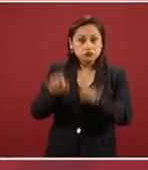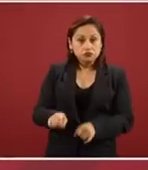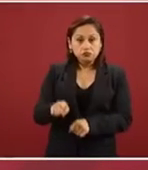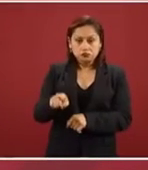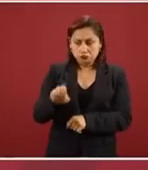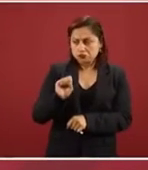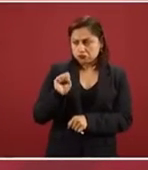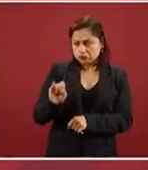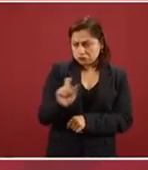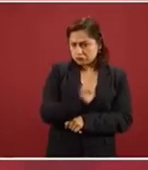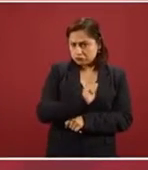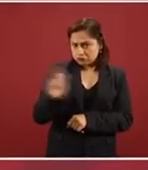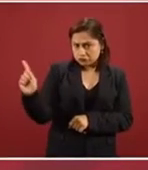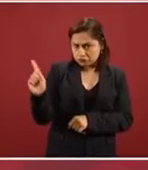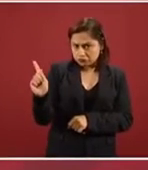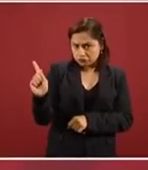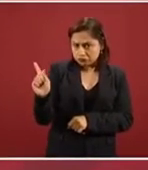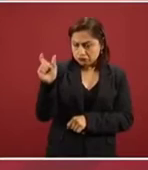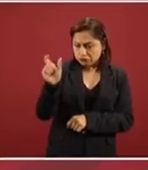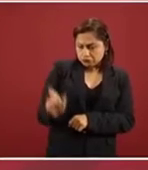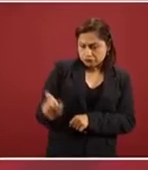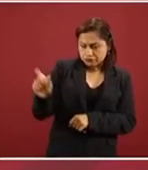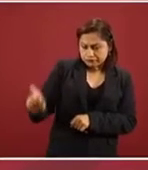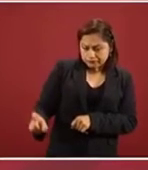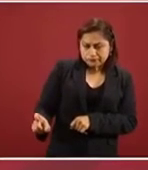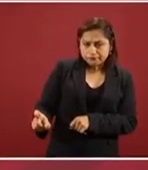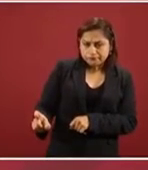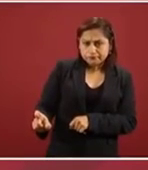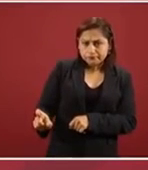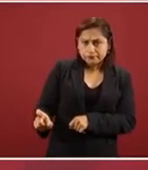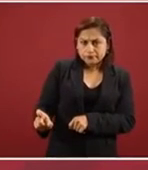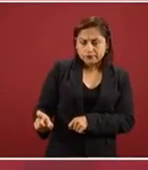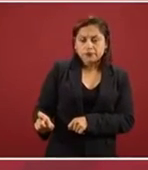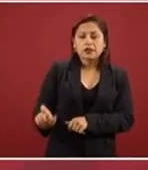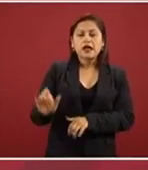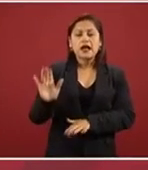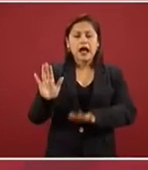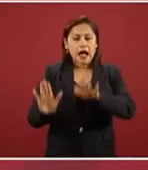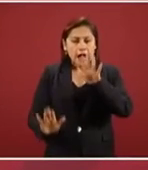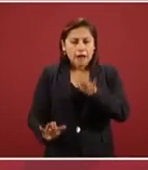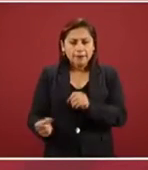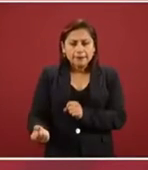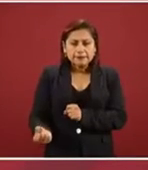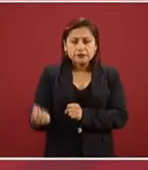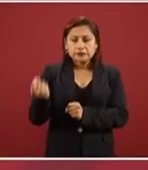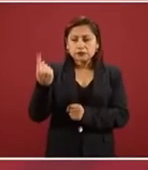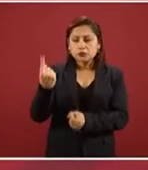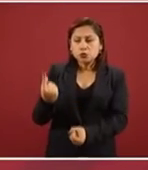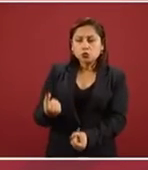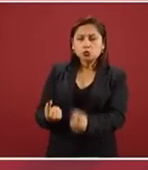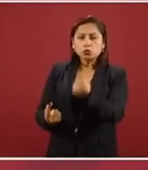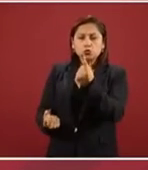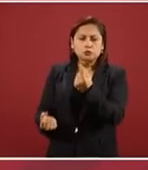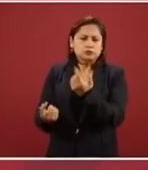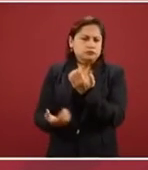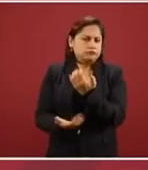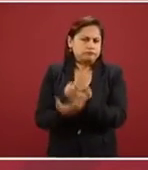profesional. A veces ha habido, muy pocas veces,